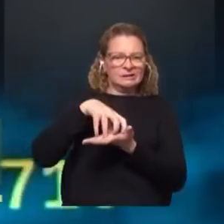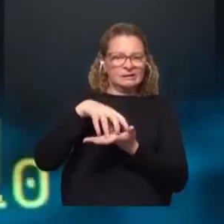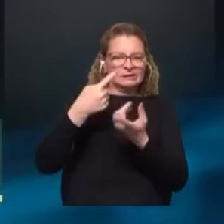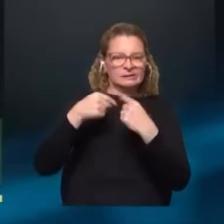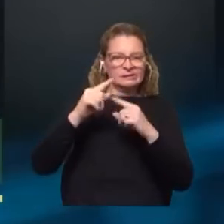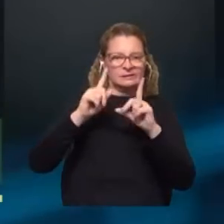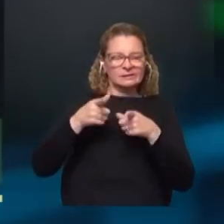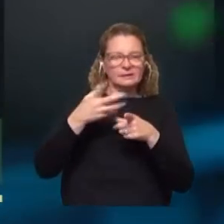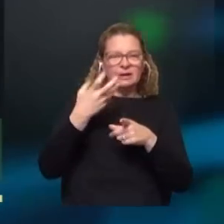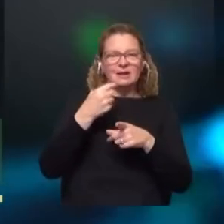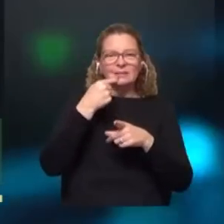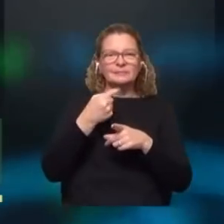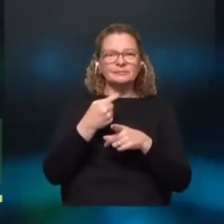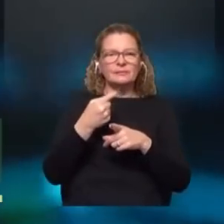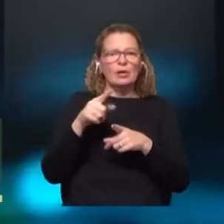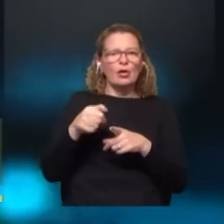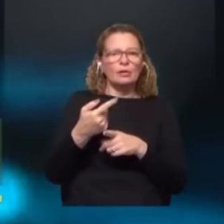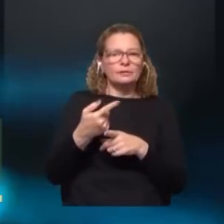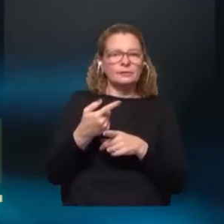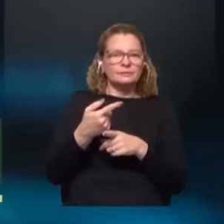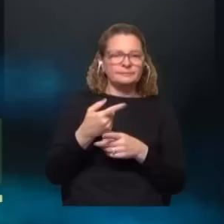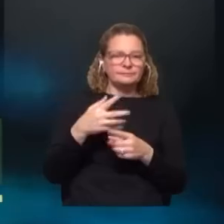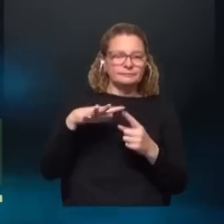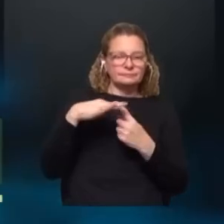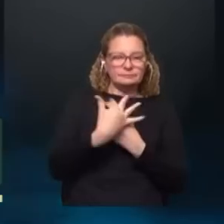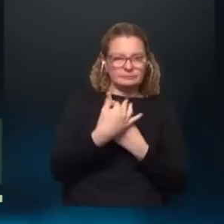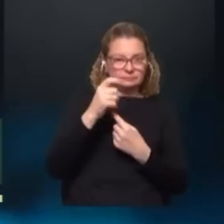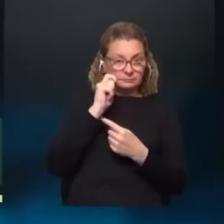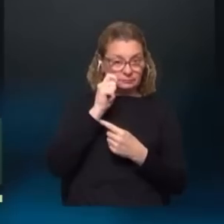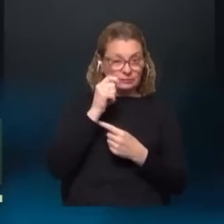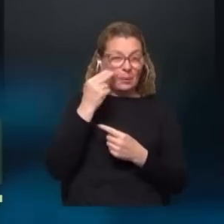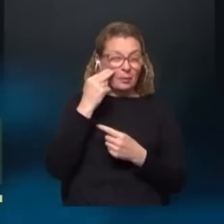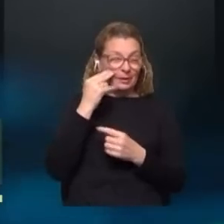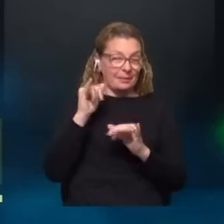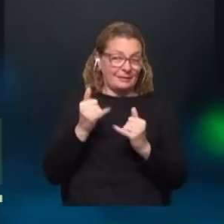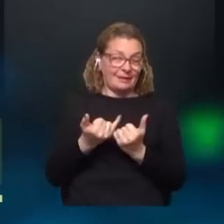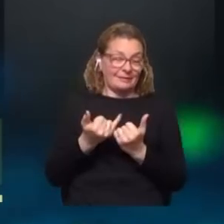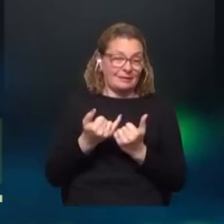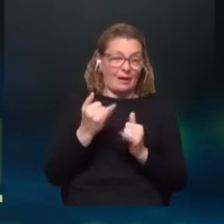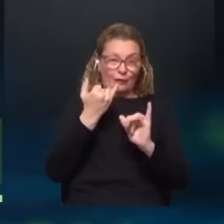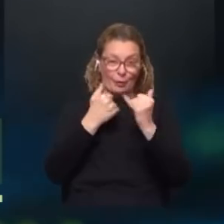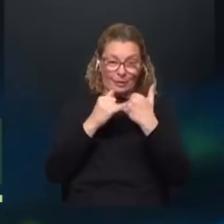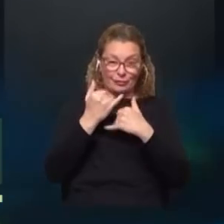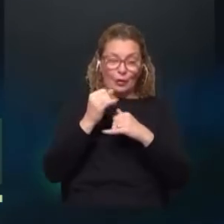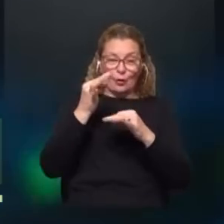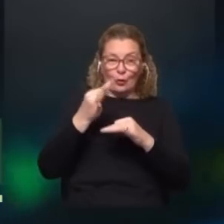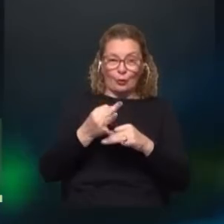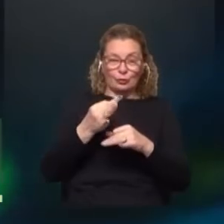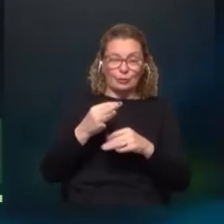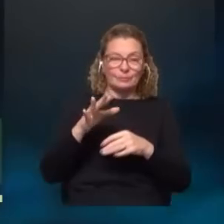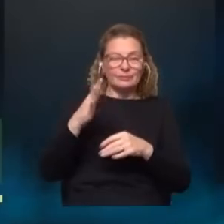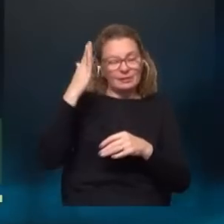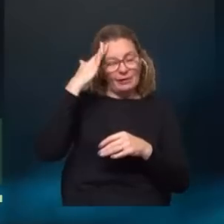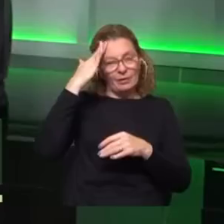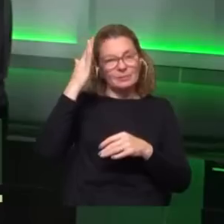pero también lo que tiene que ver con todo lo otro que gra en torno al turismo y en torno a ese tipo de información que es la que estamos justamente recogiendo